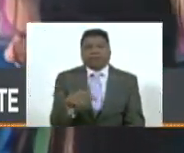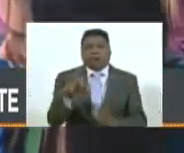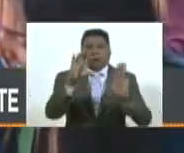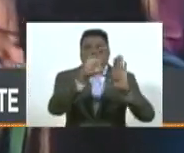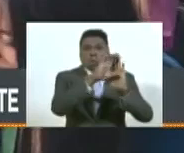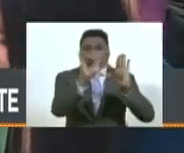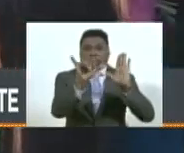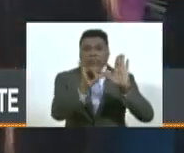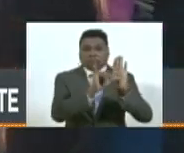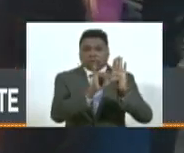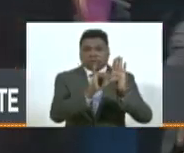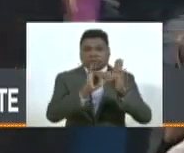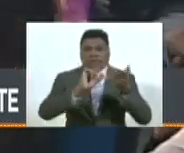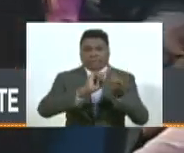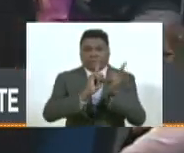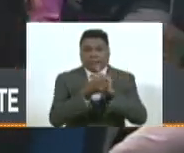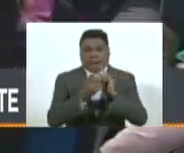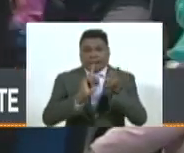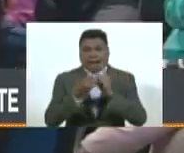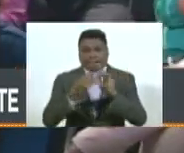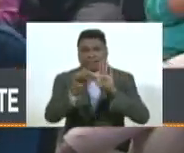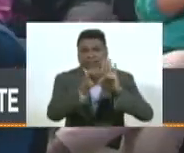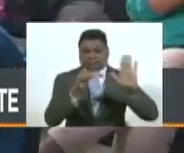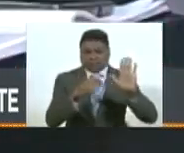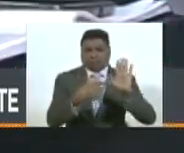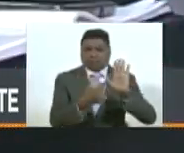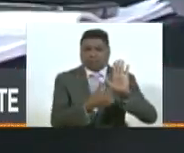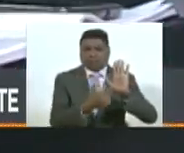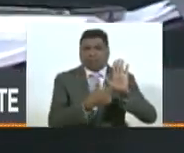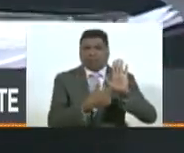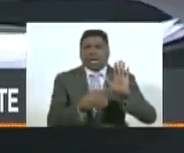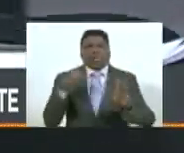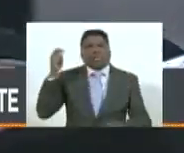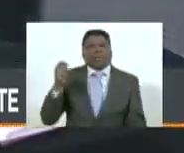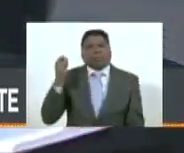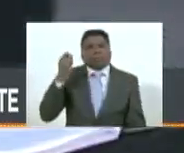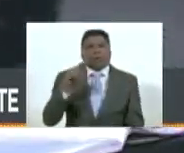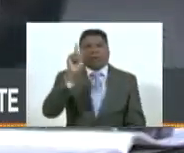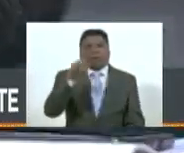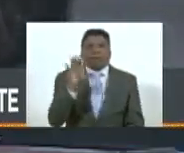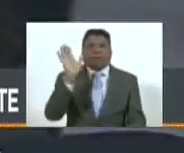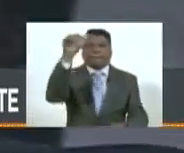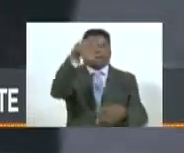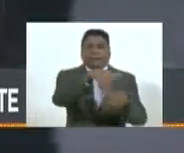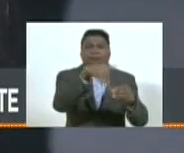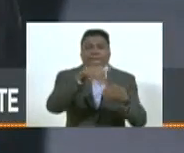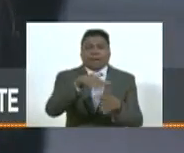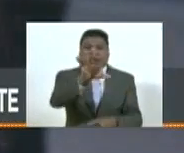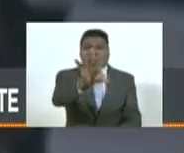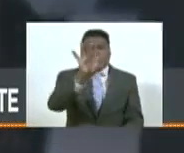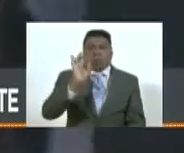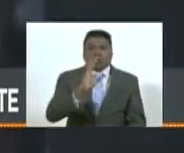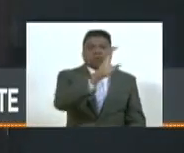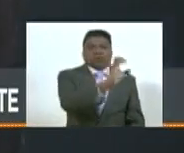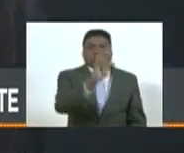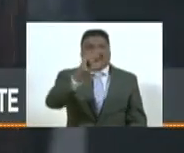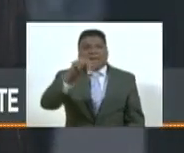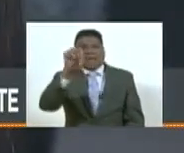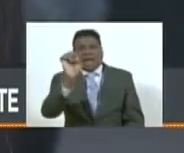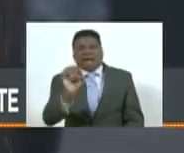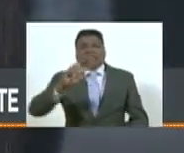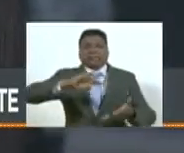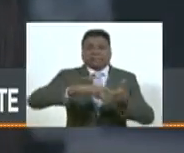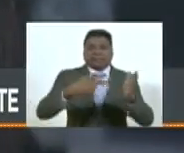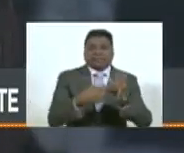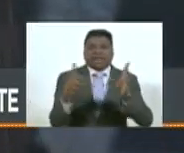constituyentes y diputados constituyentes, diputadas constituyentes legitimados por el voto popular, sean los que signifiquen el gran